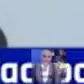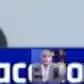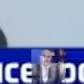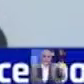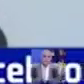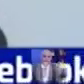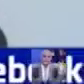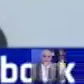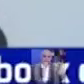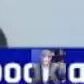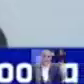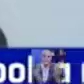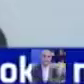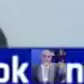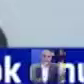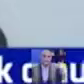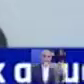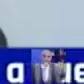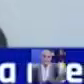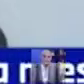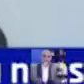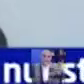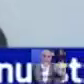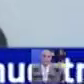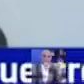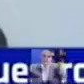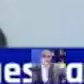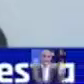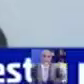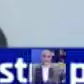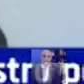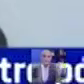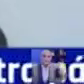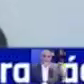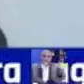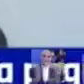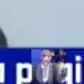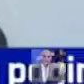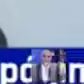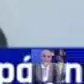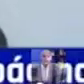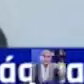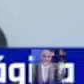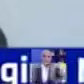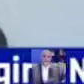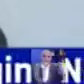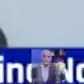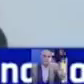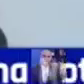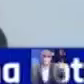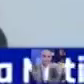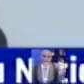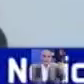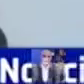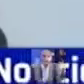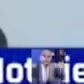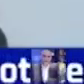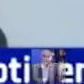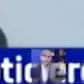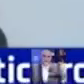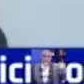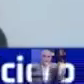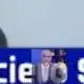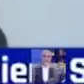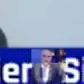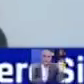chillando y coleteando. Síganme por favor en mi cuenta de Twitter, @SevillaCrítico, en Facebook,